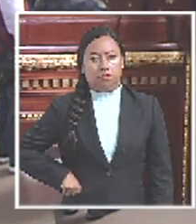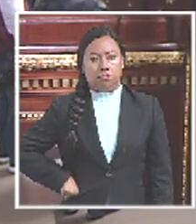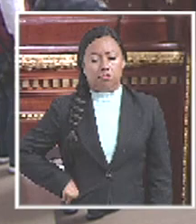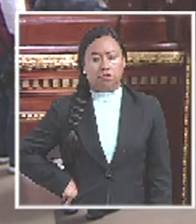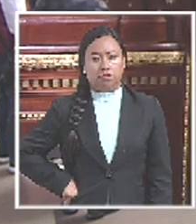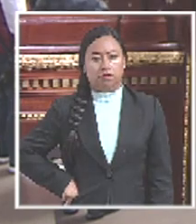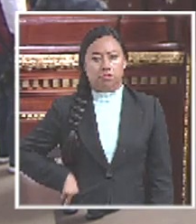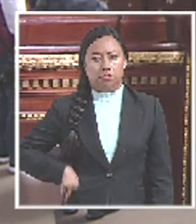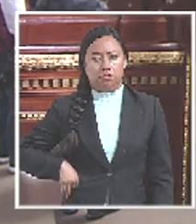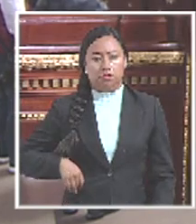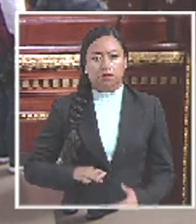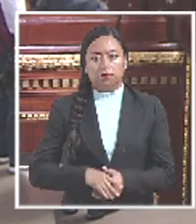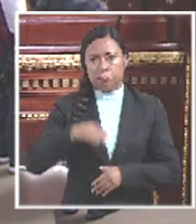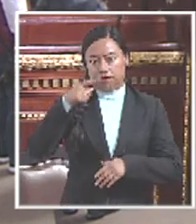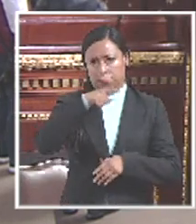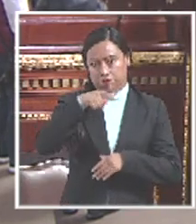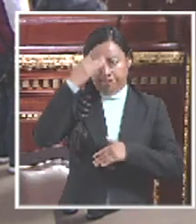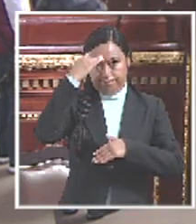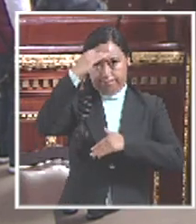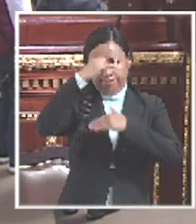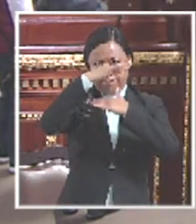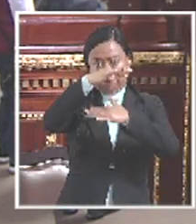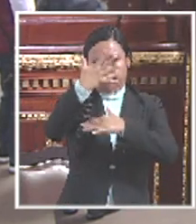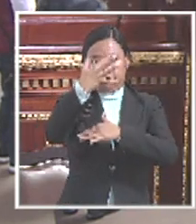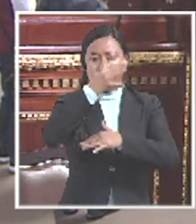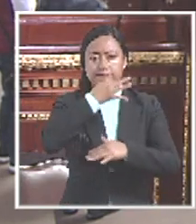Tiene el uso de la tribuna hasta por 5 minutos.